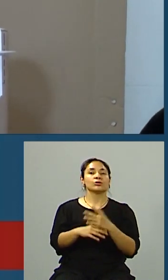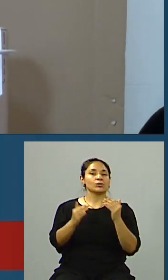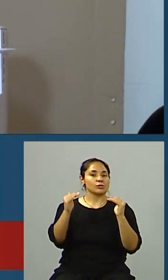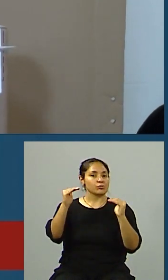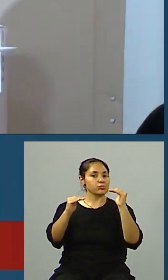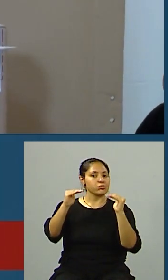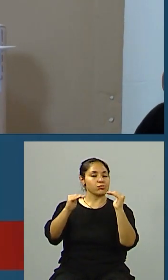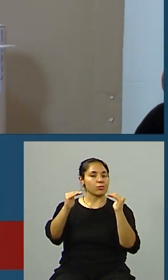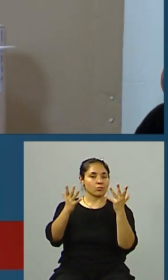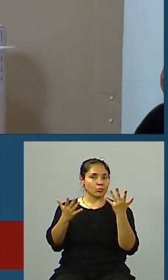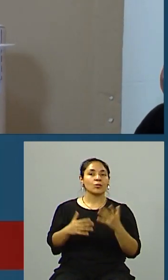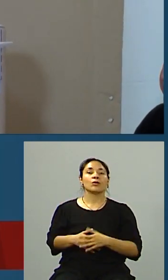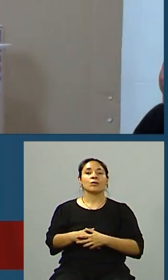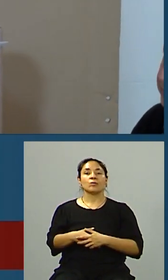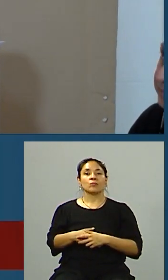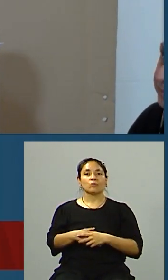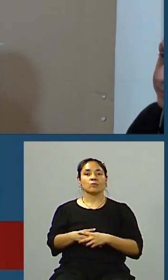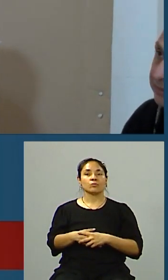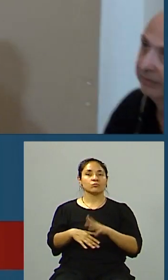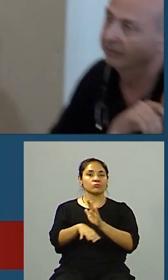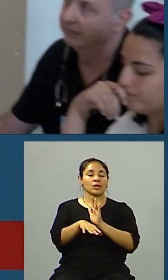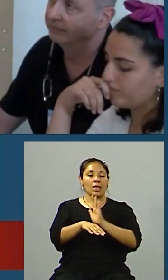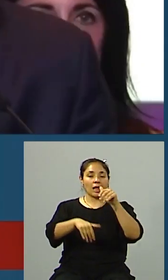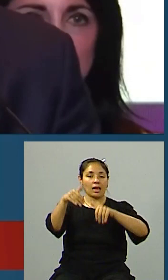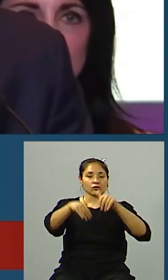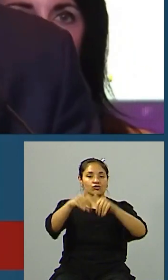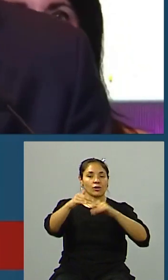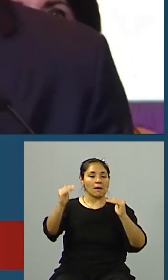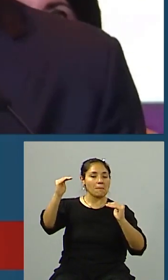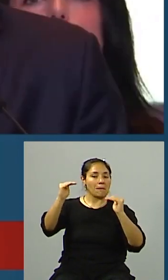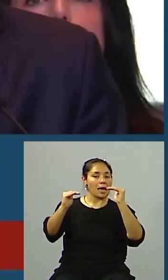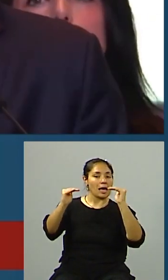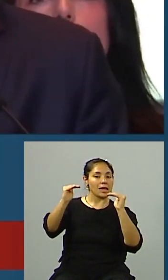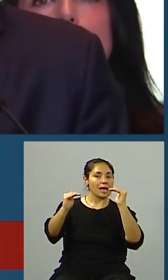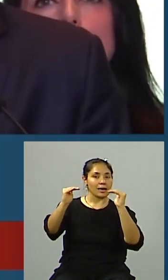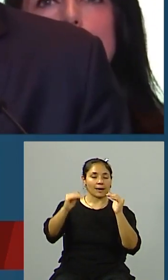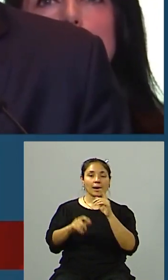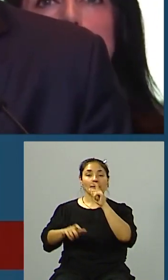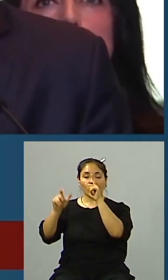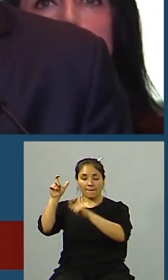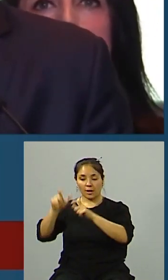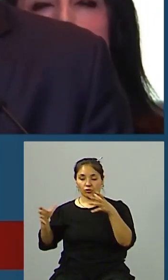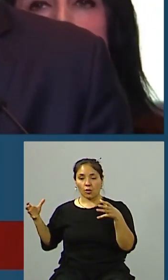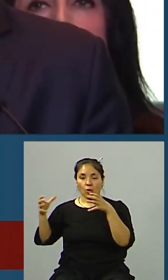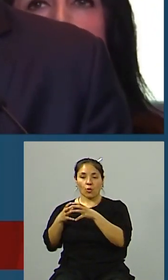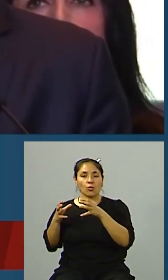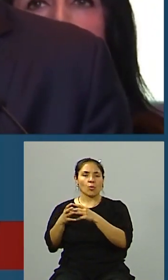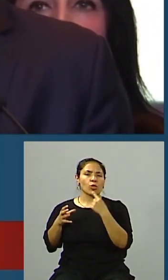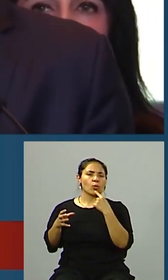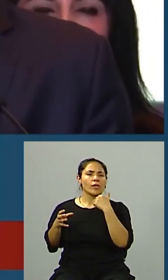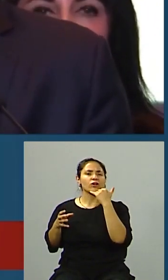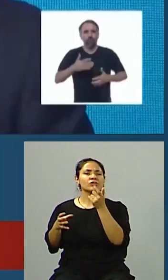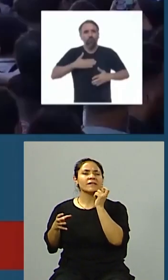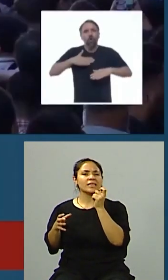decir, tenemos una elección pareja y el número de indecisos, de votantes blancos o de votantes